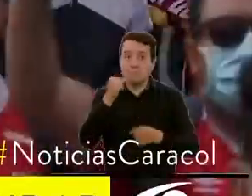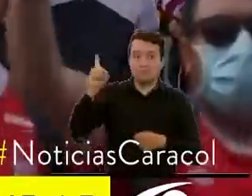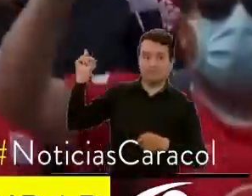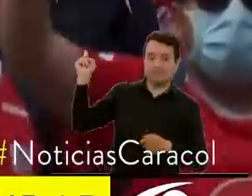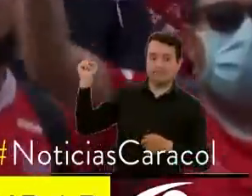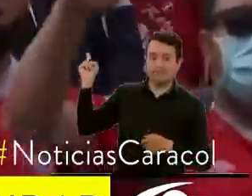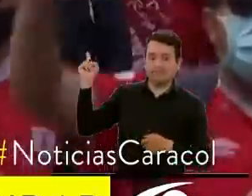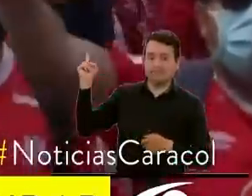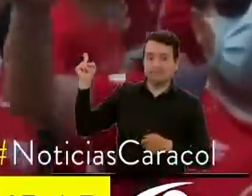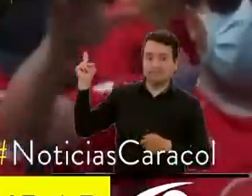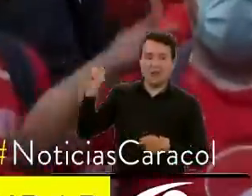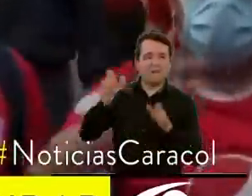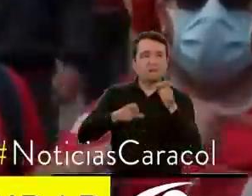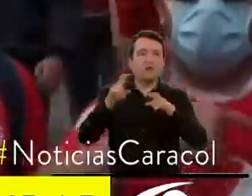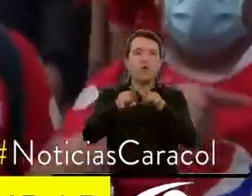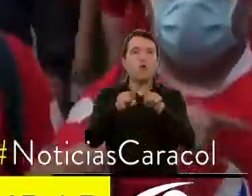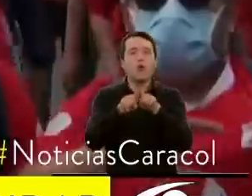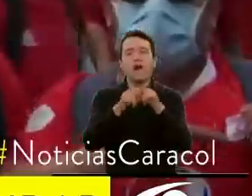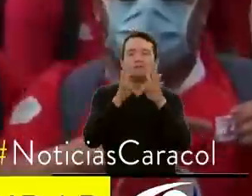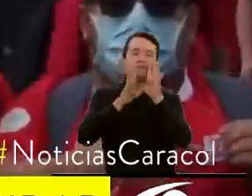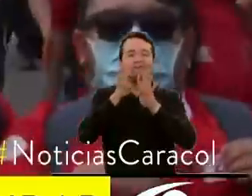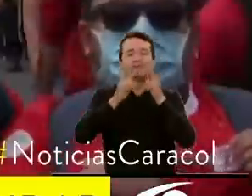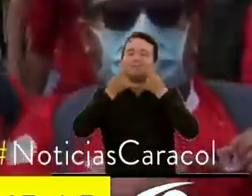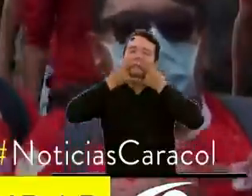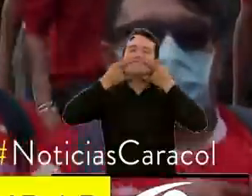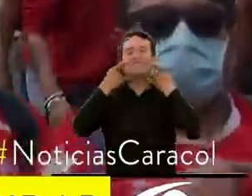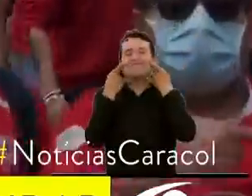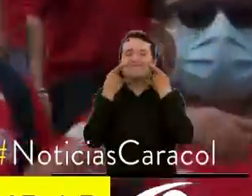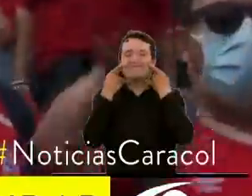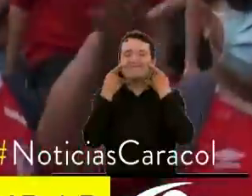para muchos fue un adorno debajo de la barbilla.